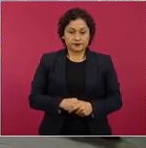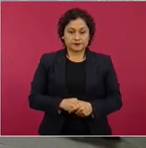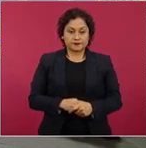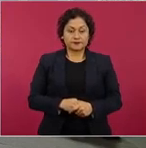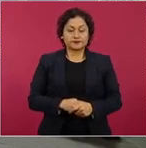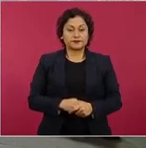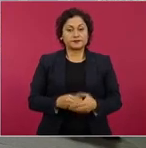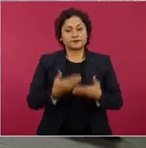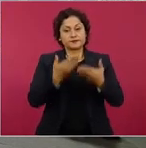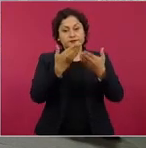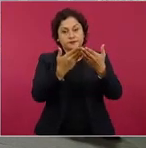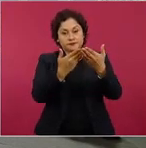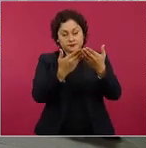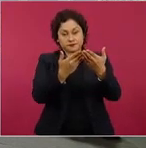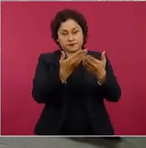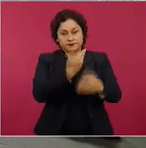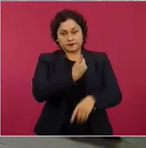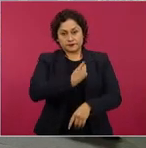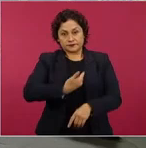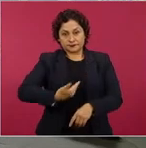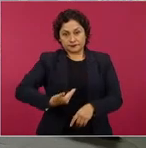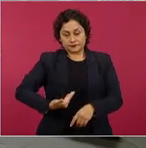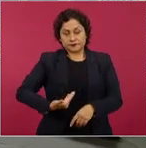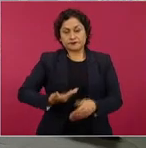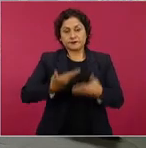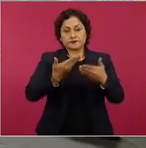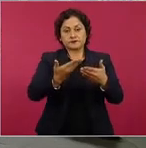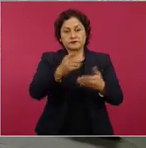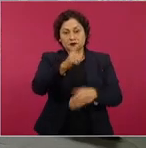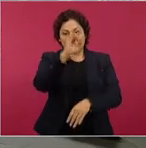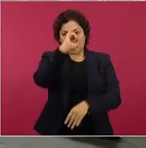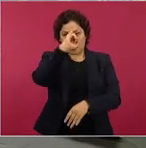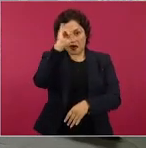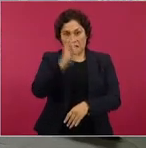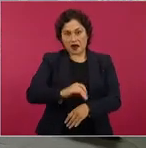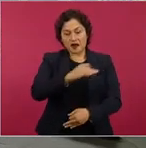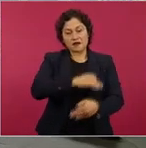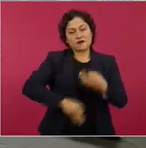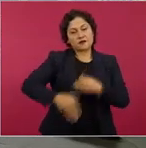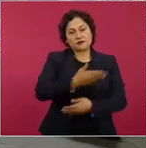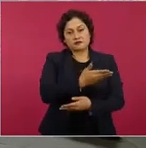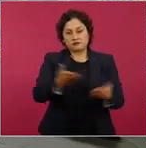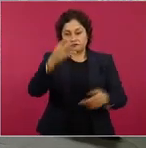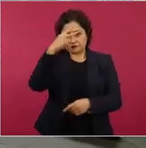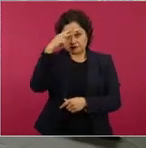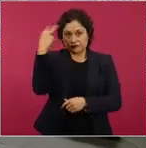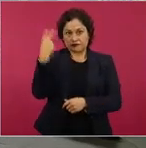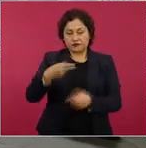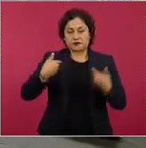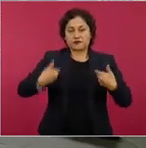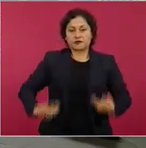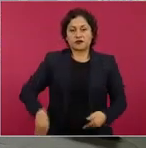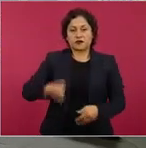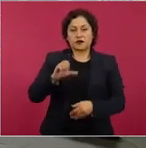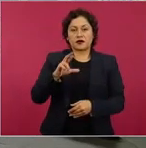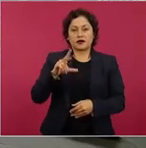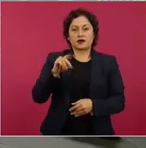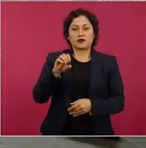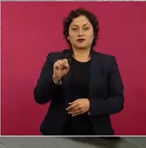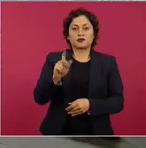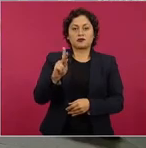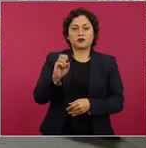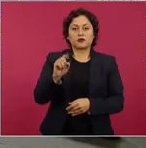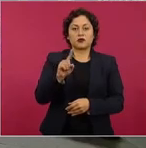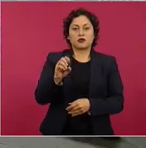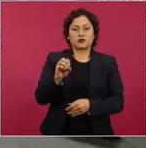Jefe del Estado mexicano y presidente de todos los mexicanos, soy su servidor Carlos Pozos, soy reportero